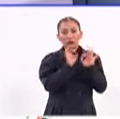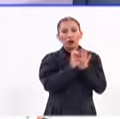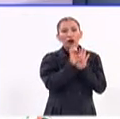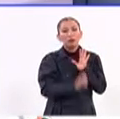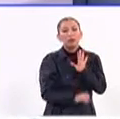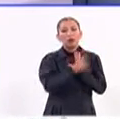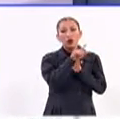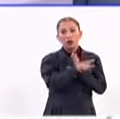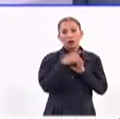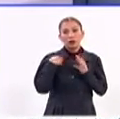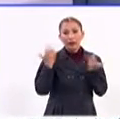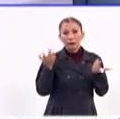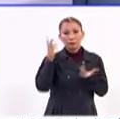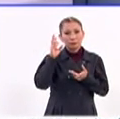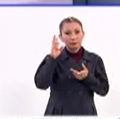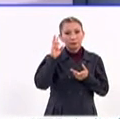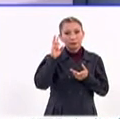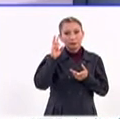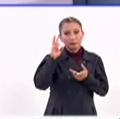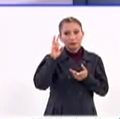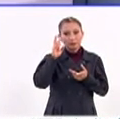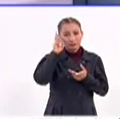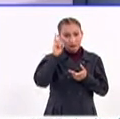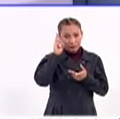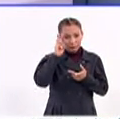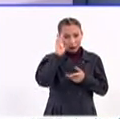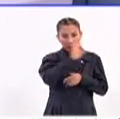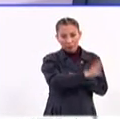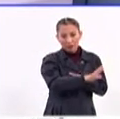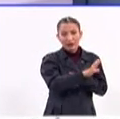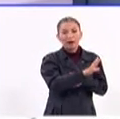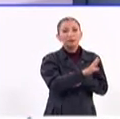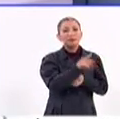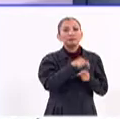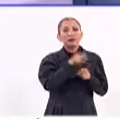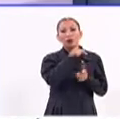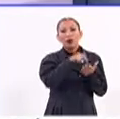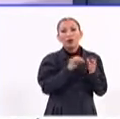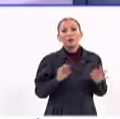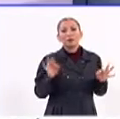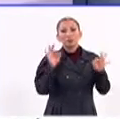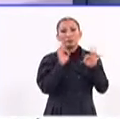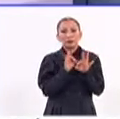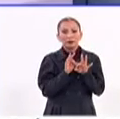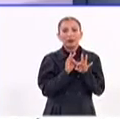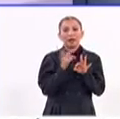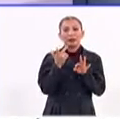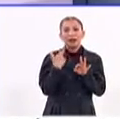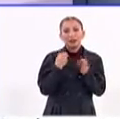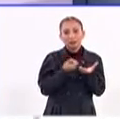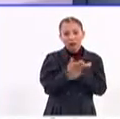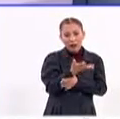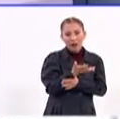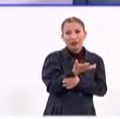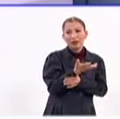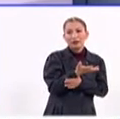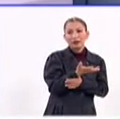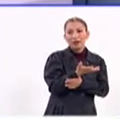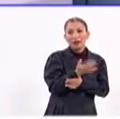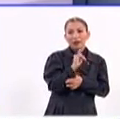lo son, por ejemplo, la Basílica de la Basílica de Guadalupe, en fin, lugares importantes en la salida, lo que